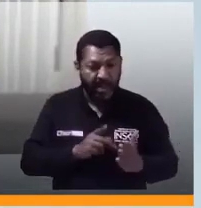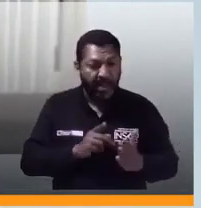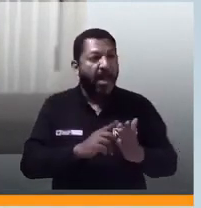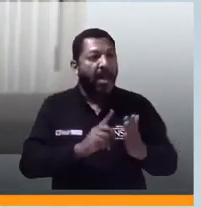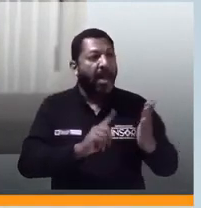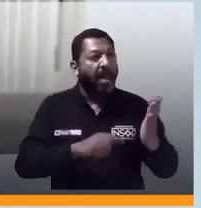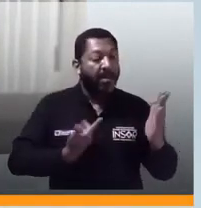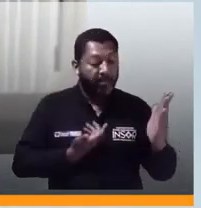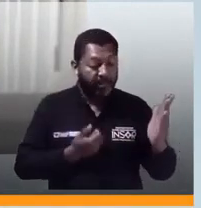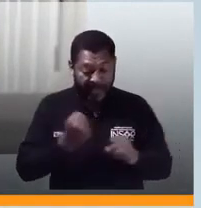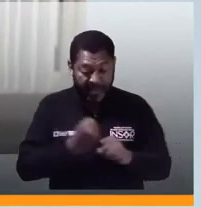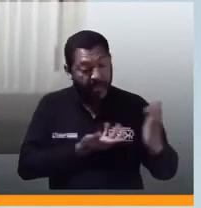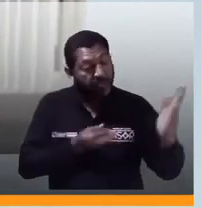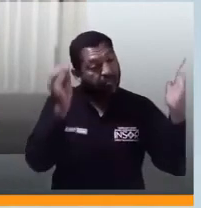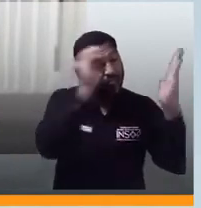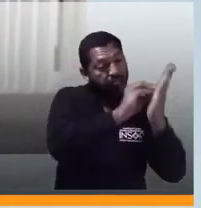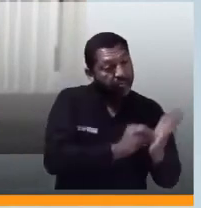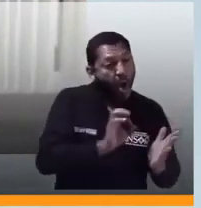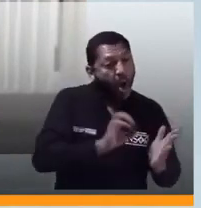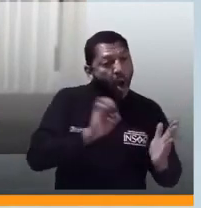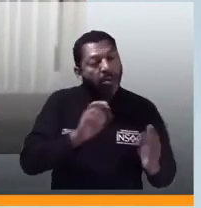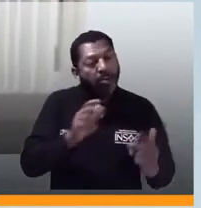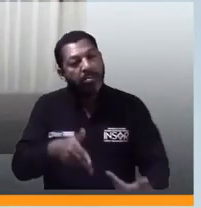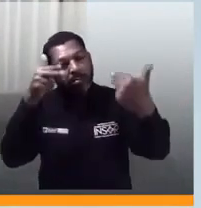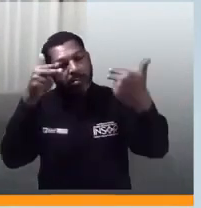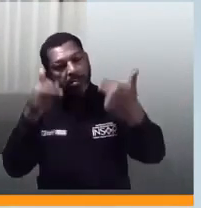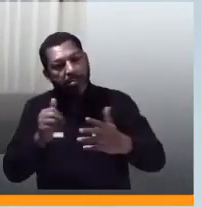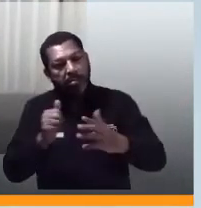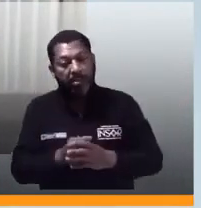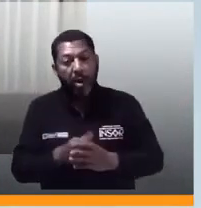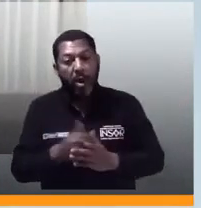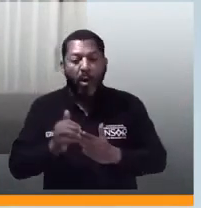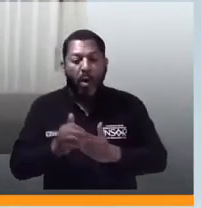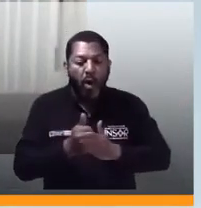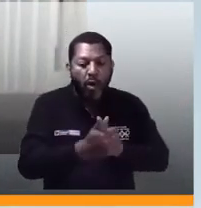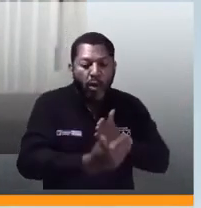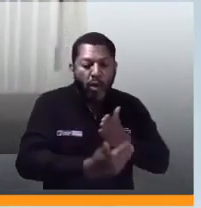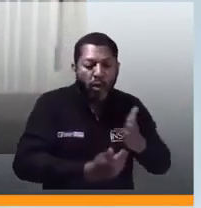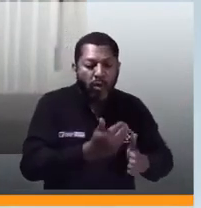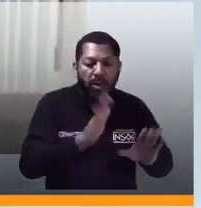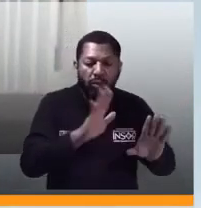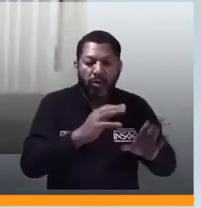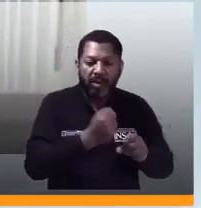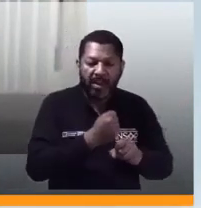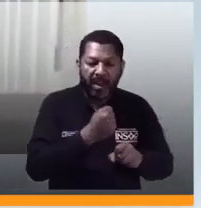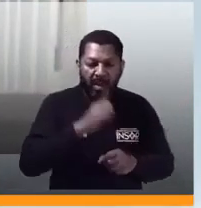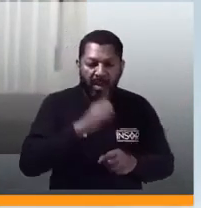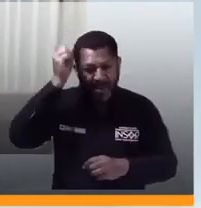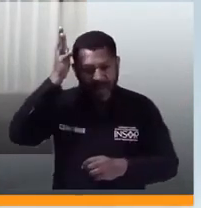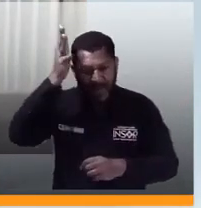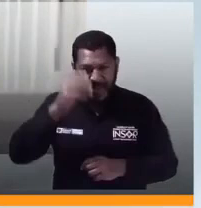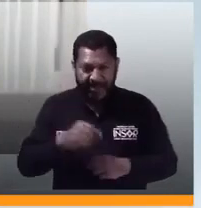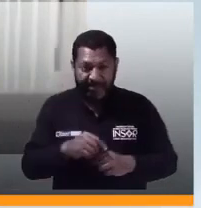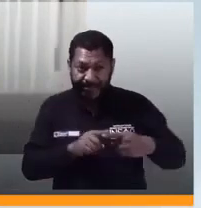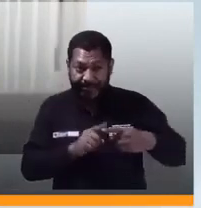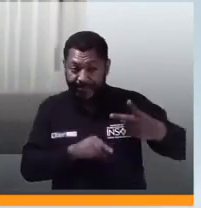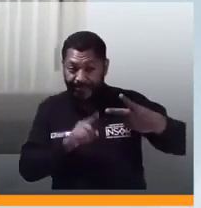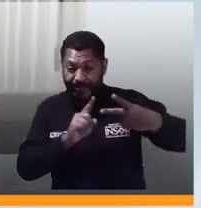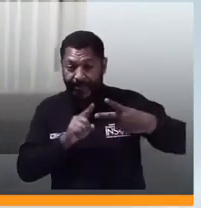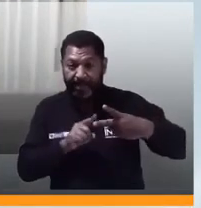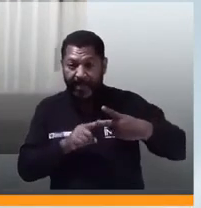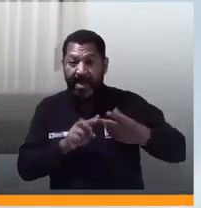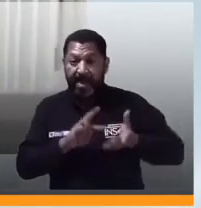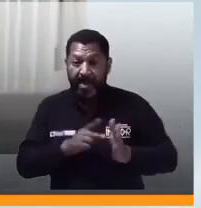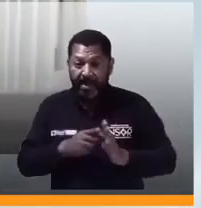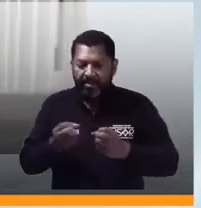sea un trabajo asincrónico, pero hacer un diseño pedagógico, una ruta didáctica, ¿cierto? Dos, tratar de tener una caja